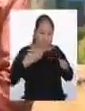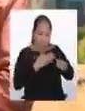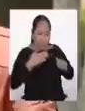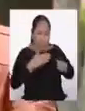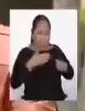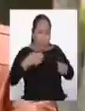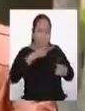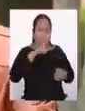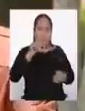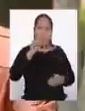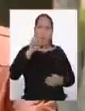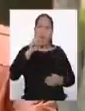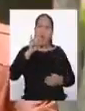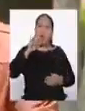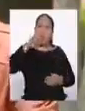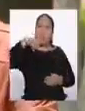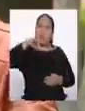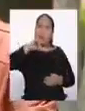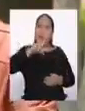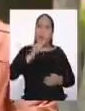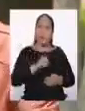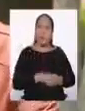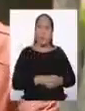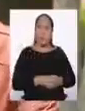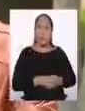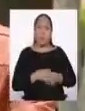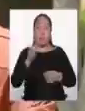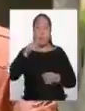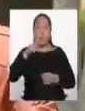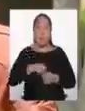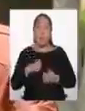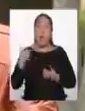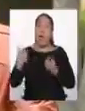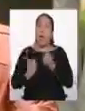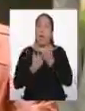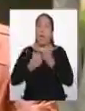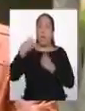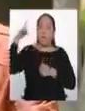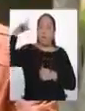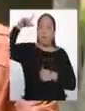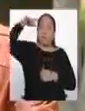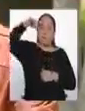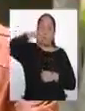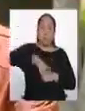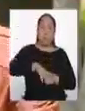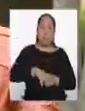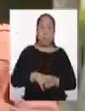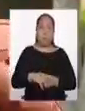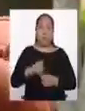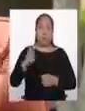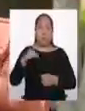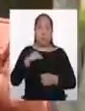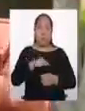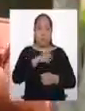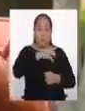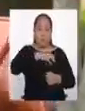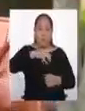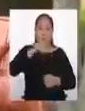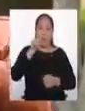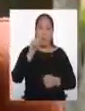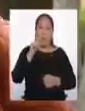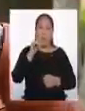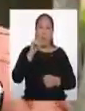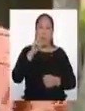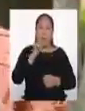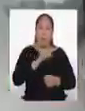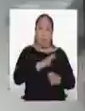Zarumilla, que incluso se tiene que recurrir al apoyo aéreo. La 41ª Escuadrilla, que había estado en Talara, se